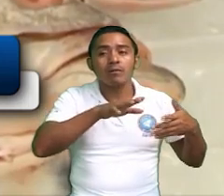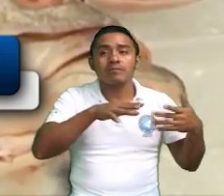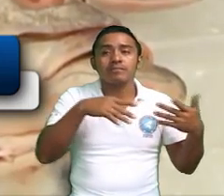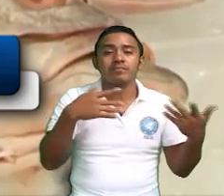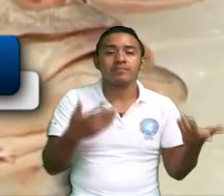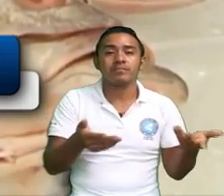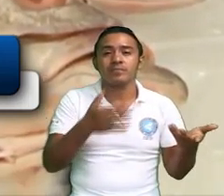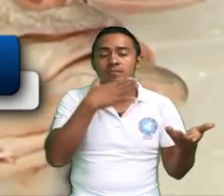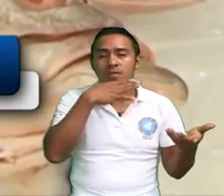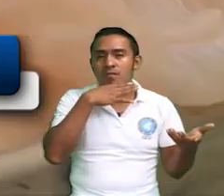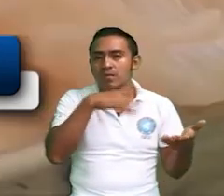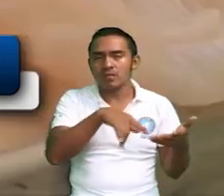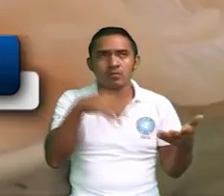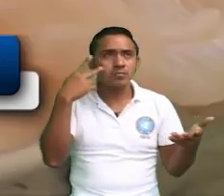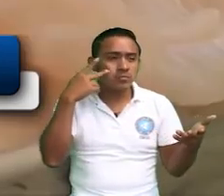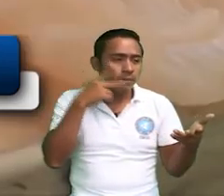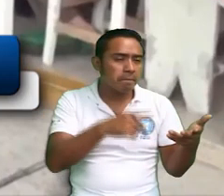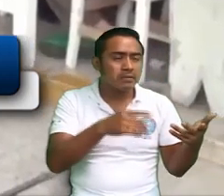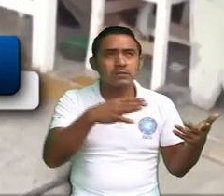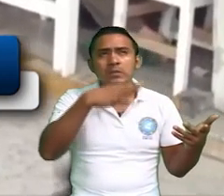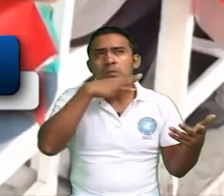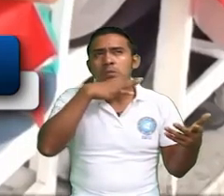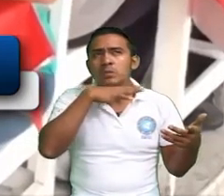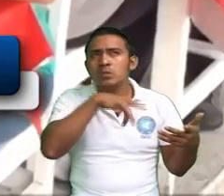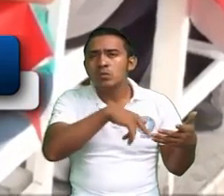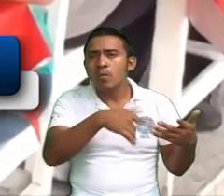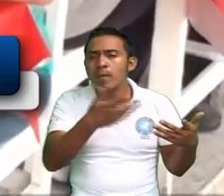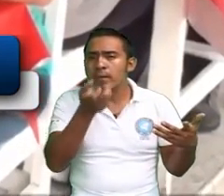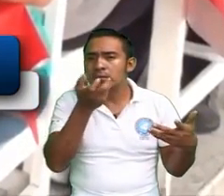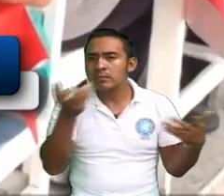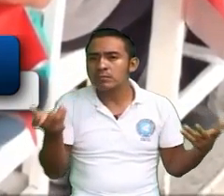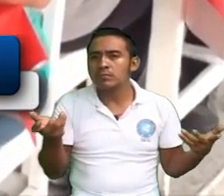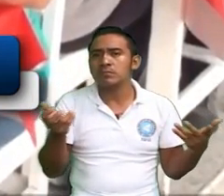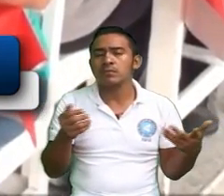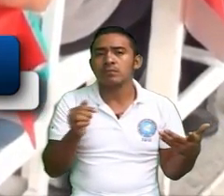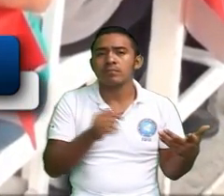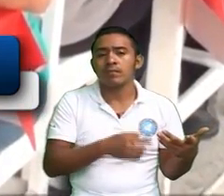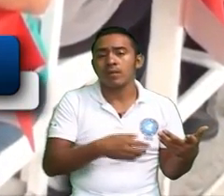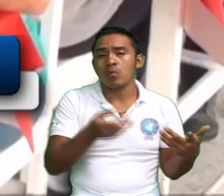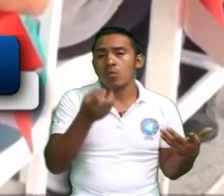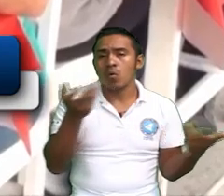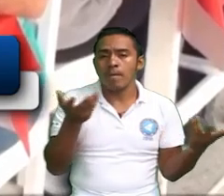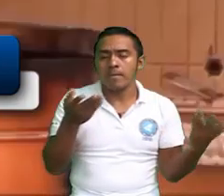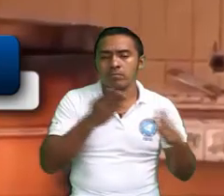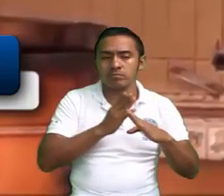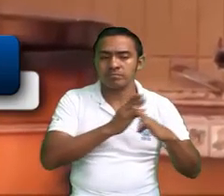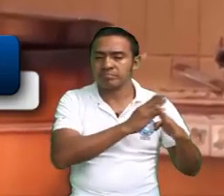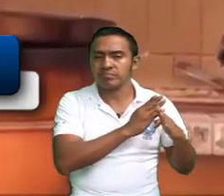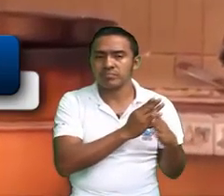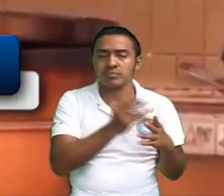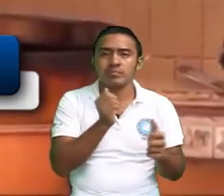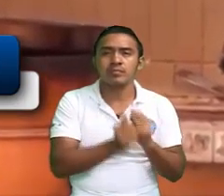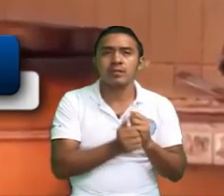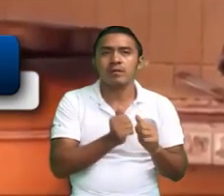El ojo nuestro no puede percibir esos huevecillos que deposita la mosca en nuestros alimentos. ¿Cómo podemos evitar